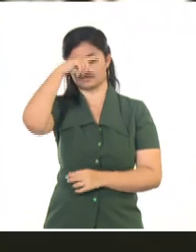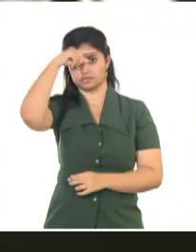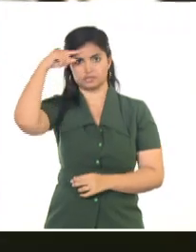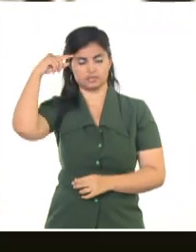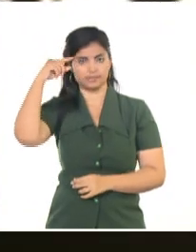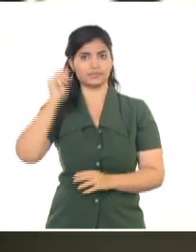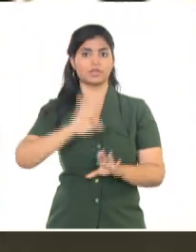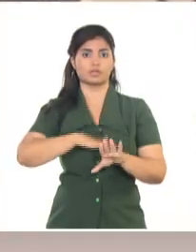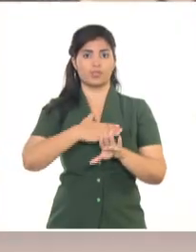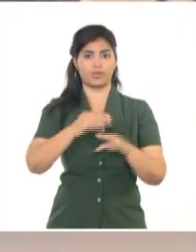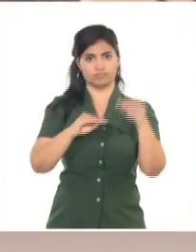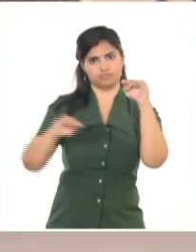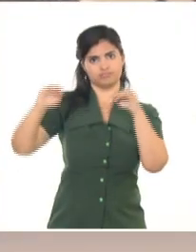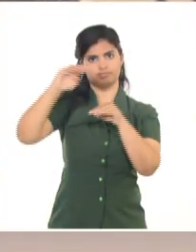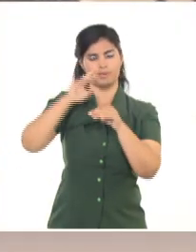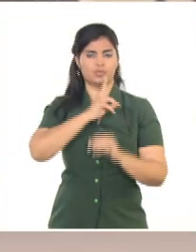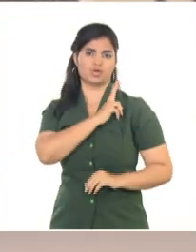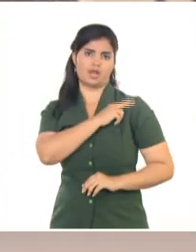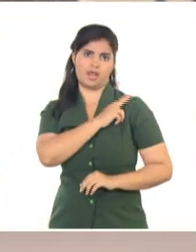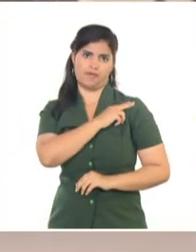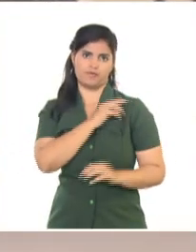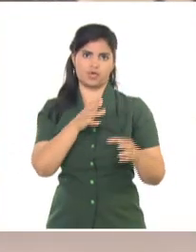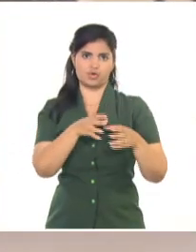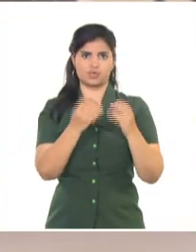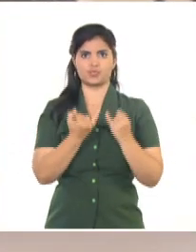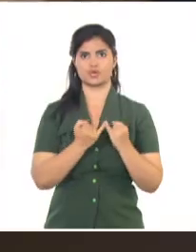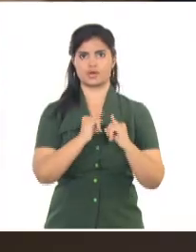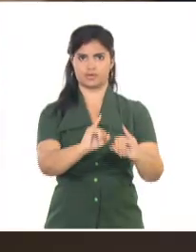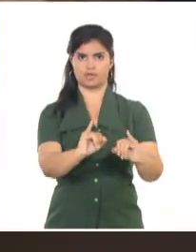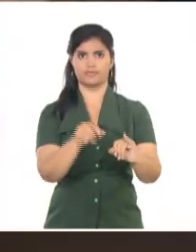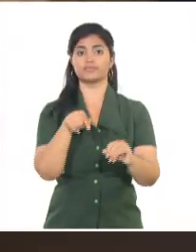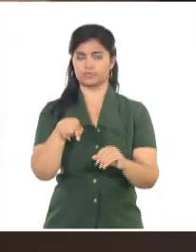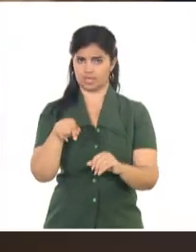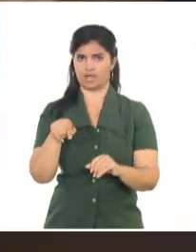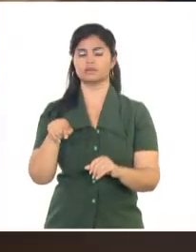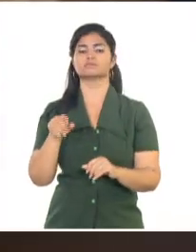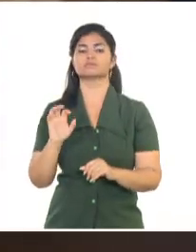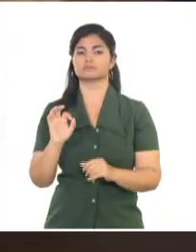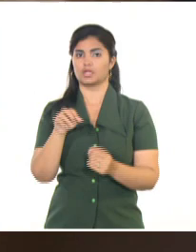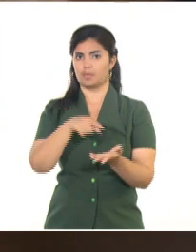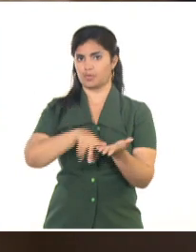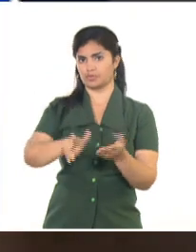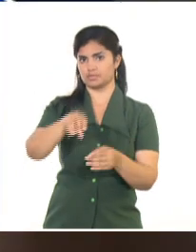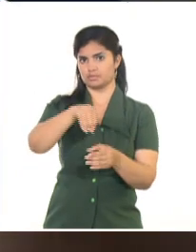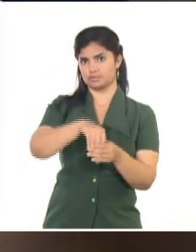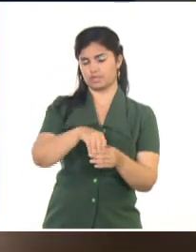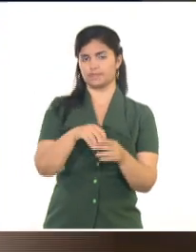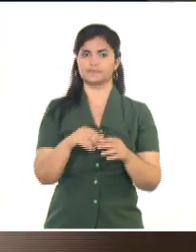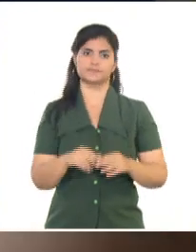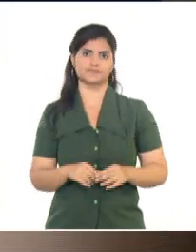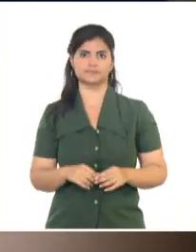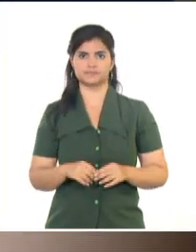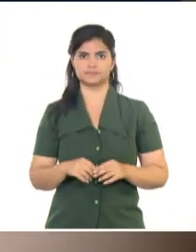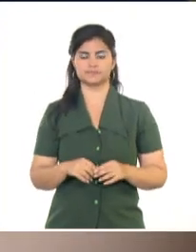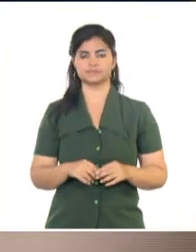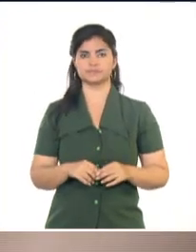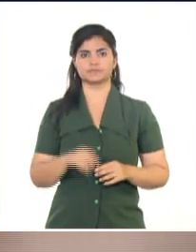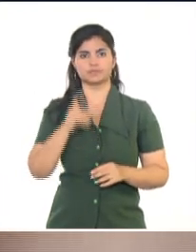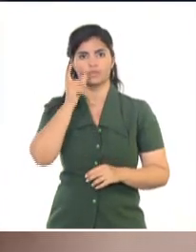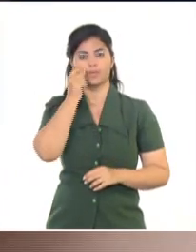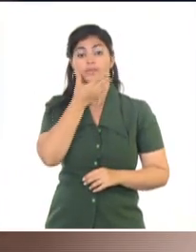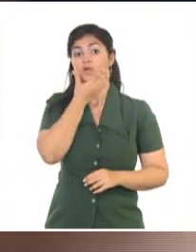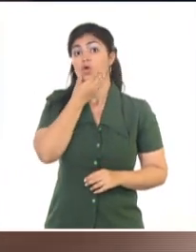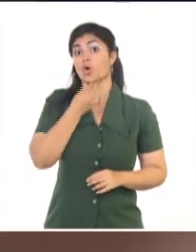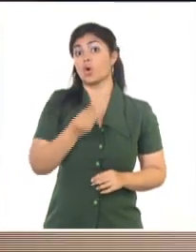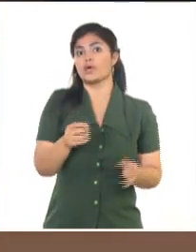de jefe de la División del Ejército Libertador en la región agramontina. En 3 años y medio de vida militar, este joven abogado y guerrero de 32